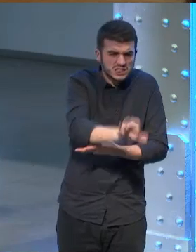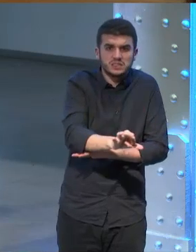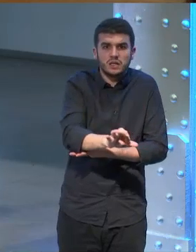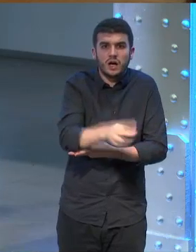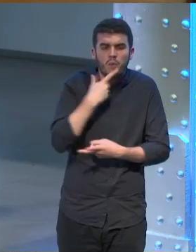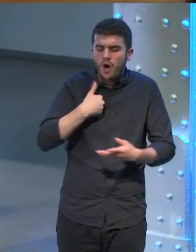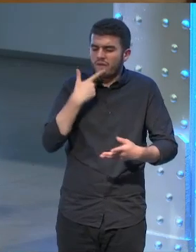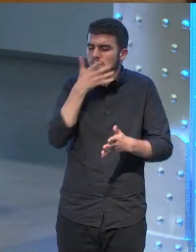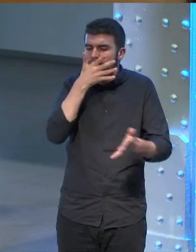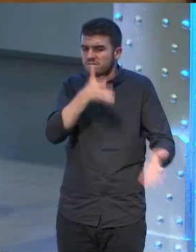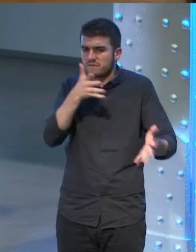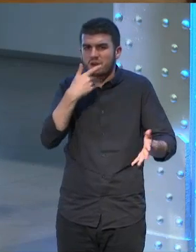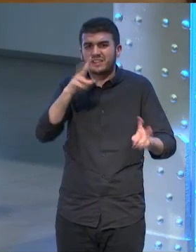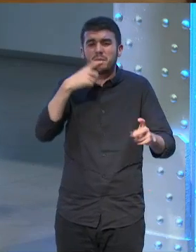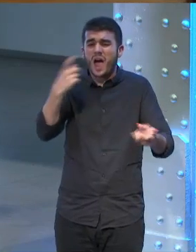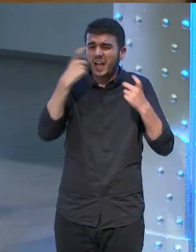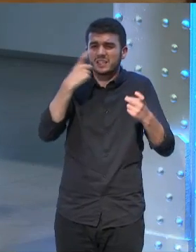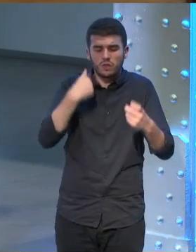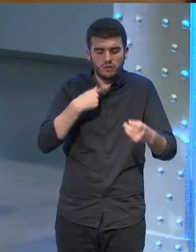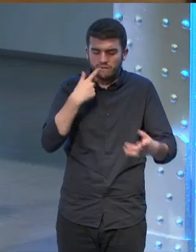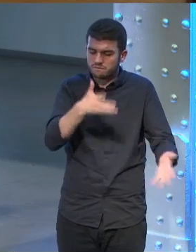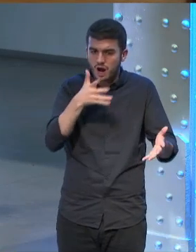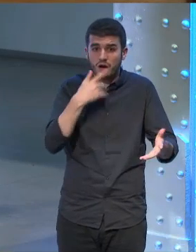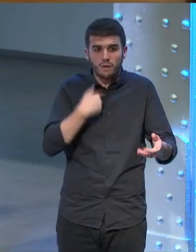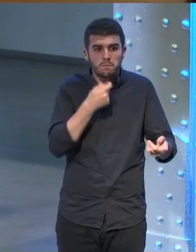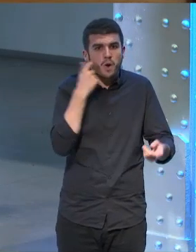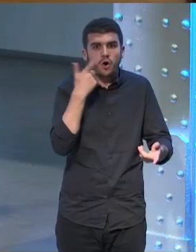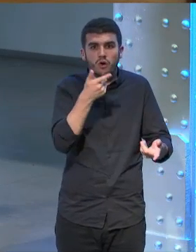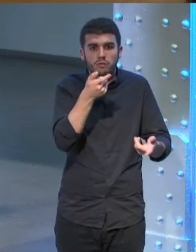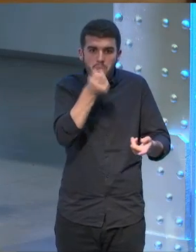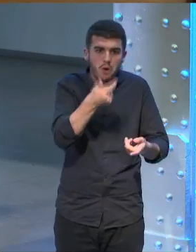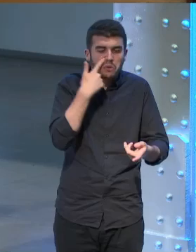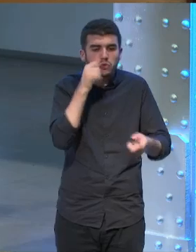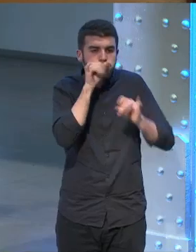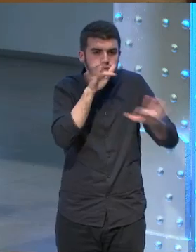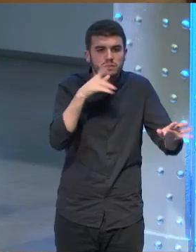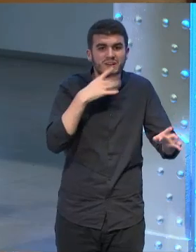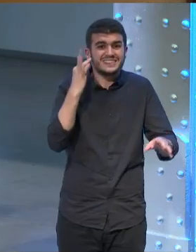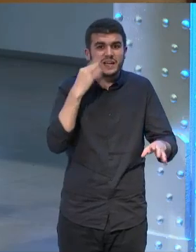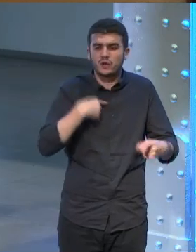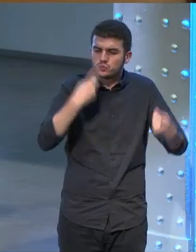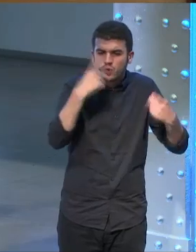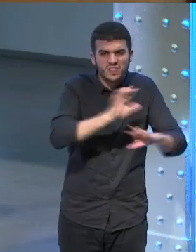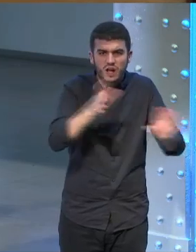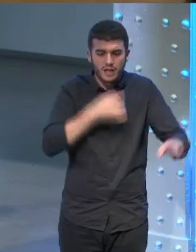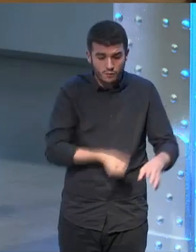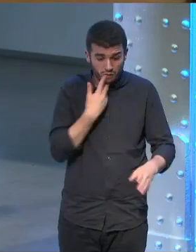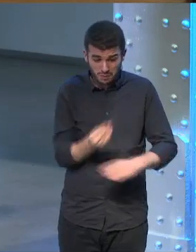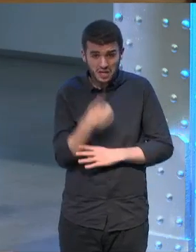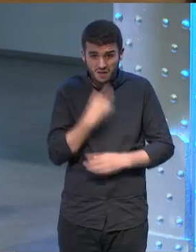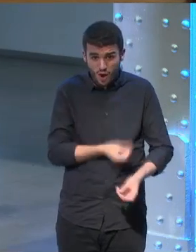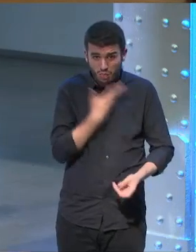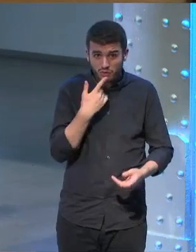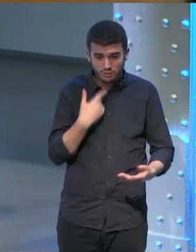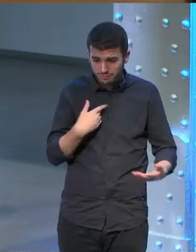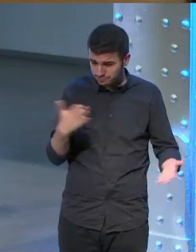lo que me han enseñado con pasión. Entonces voy un poco diciéndole a la gente, a las chicas, que De verdad, o sea, no hace falta que tengas una vocación desde pequeña, que